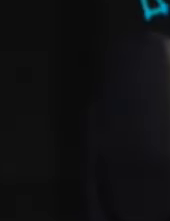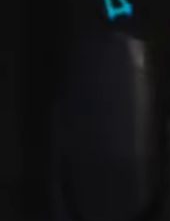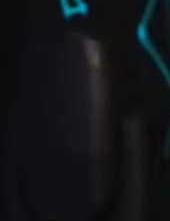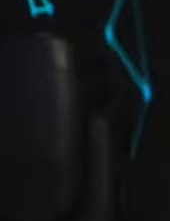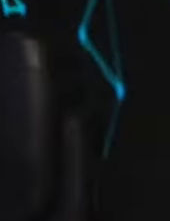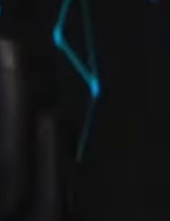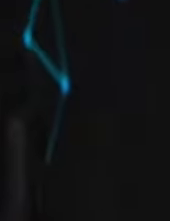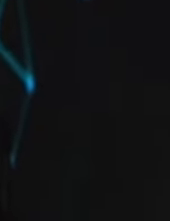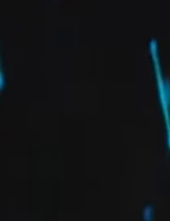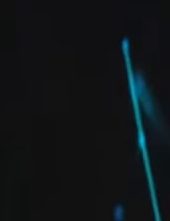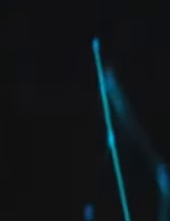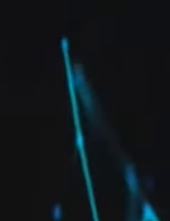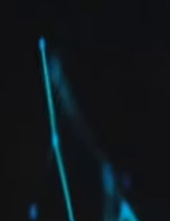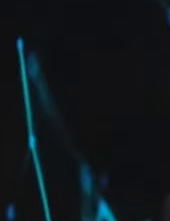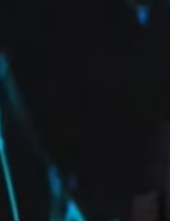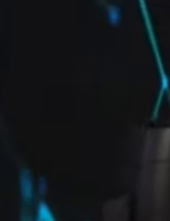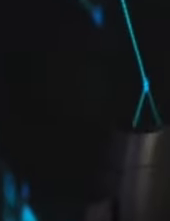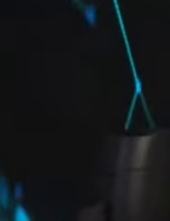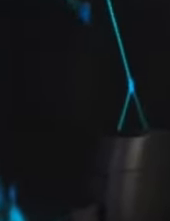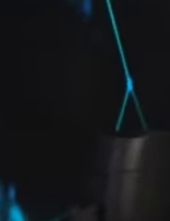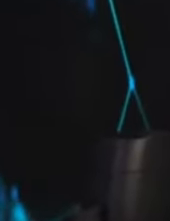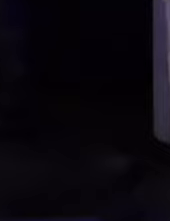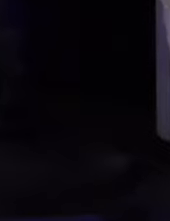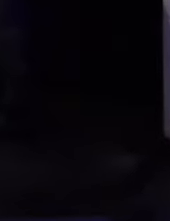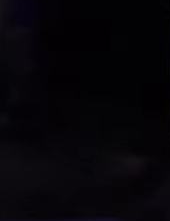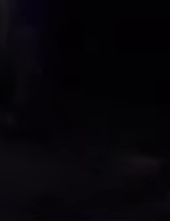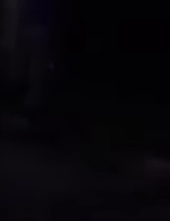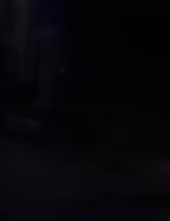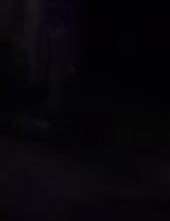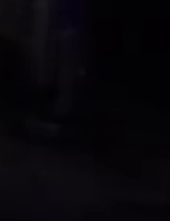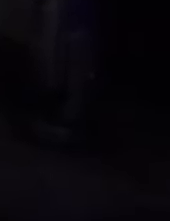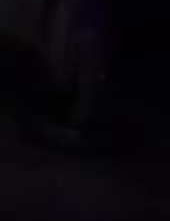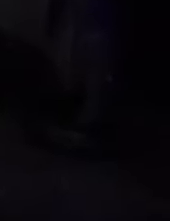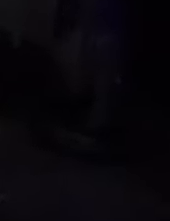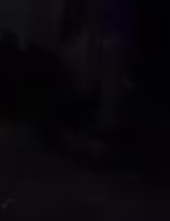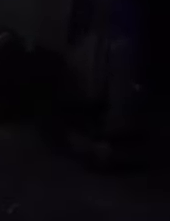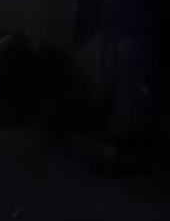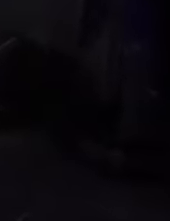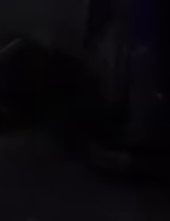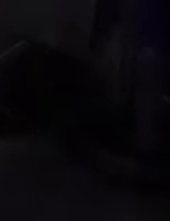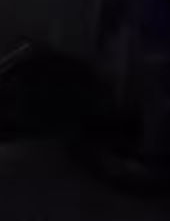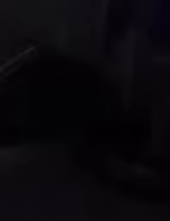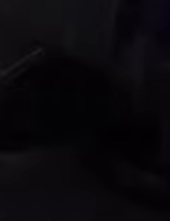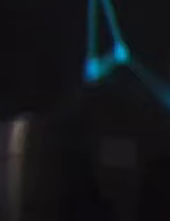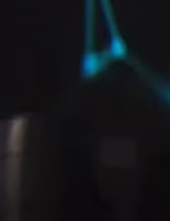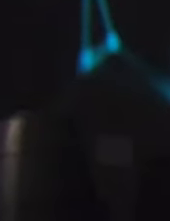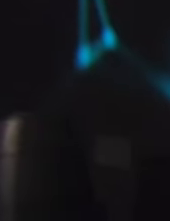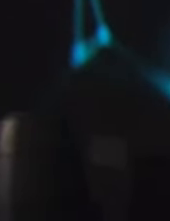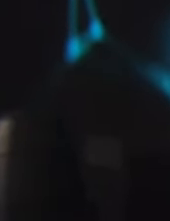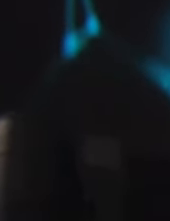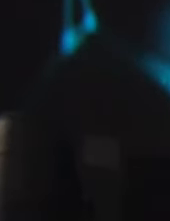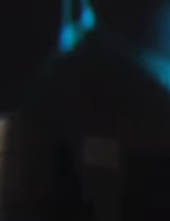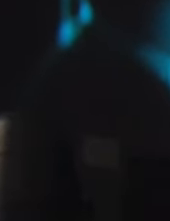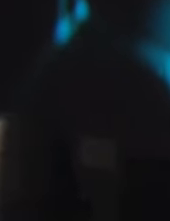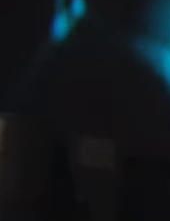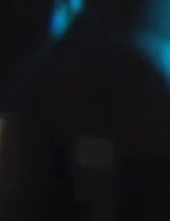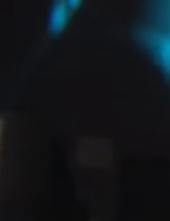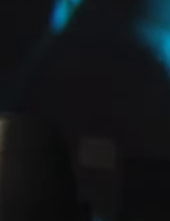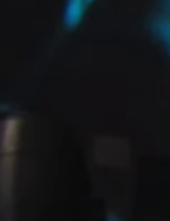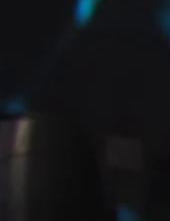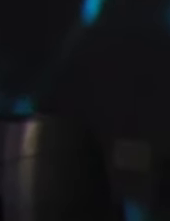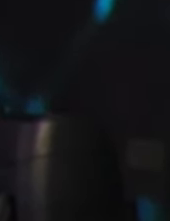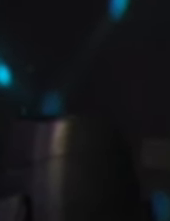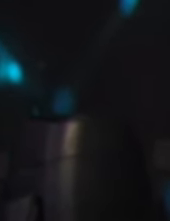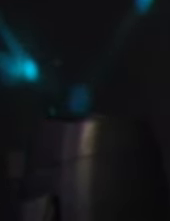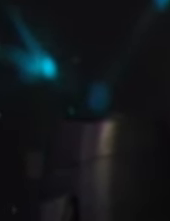tú en el State tos puedas enviar a todas las personas También acá al salón principal porque vamos a comenzar con esta primera jornada